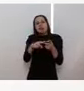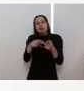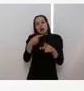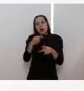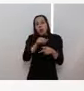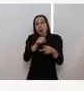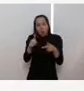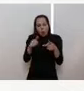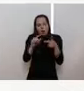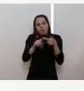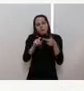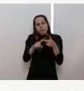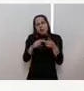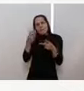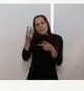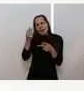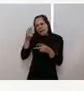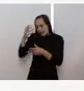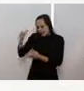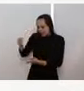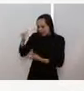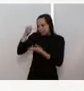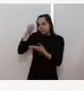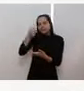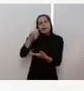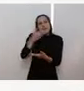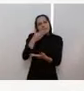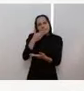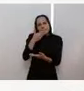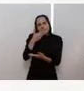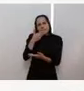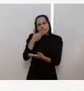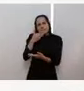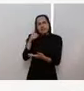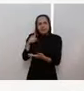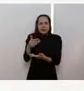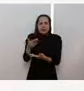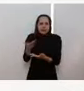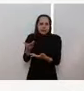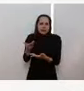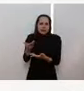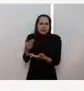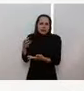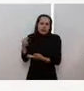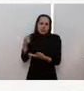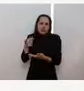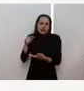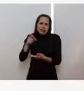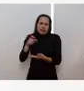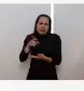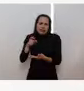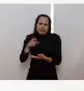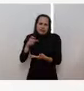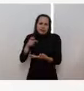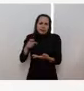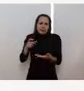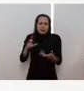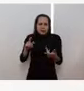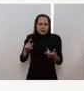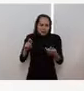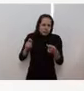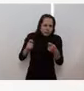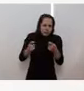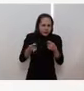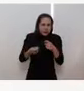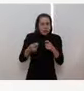teníamos recursos financieros oportunos y necesarios y mínimos para poder transferir esas deficiencias lo logramos en